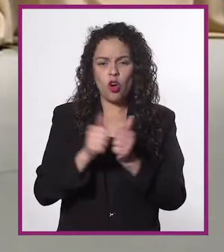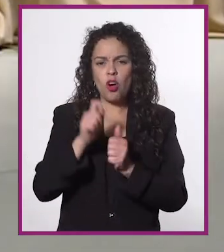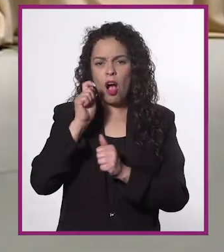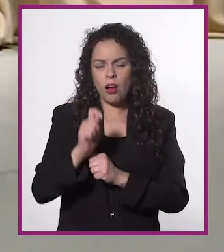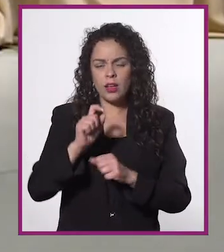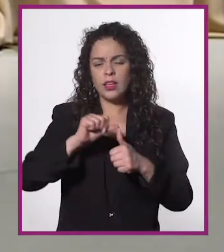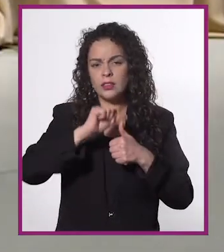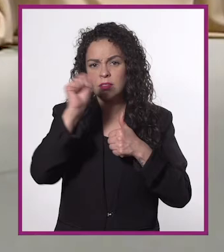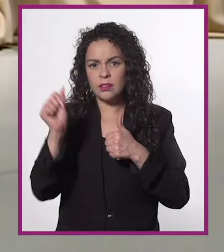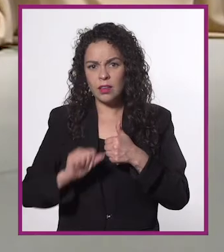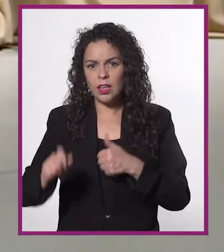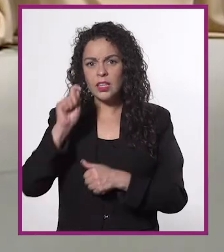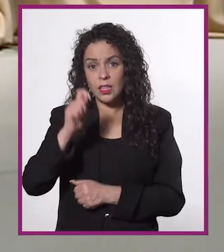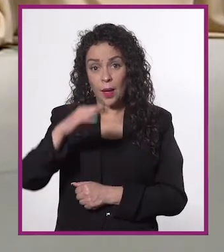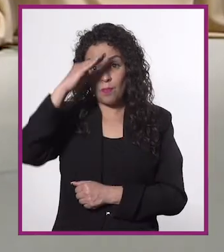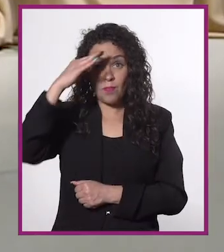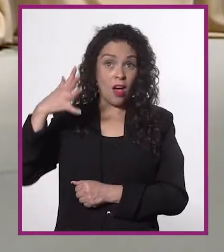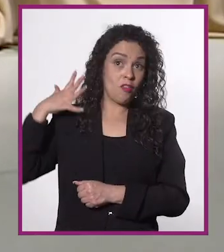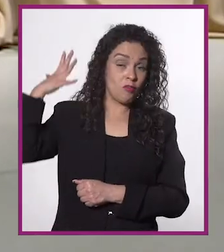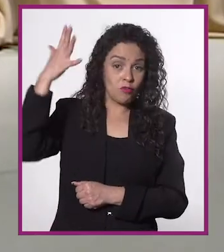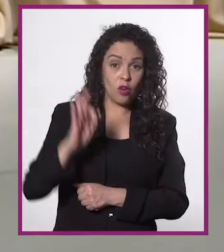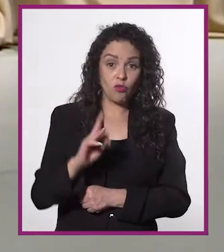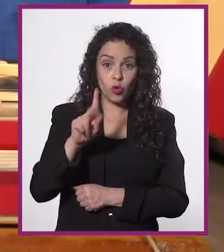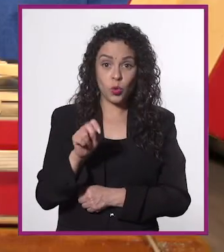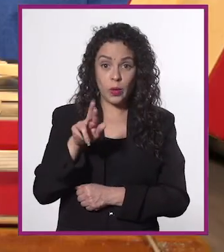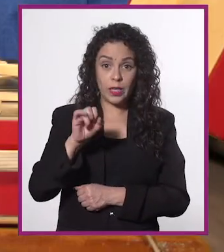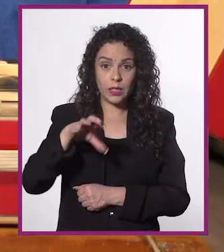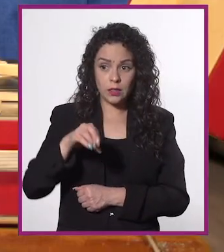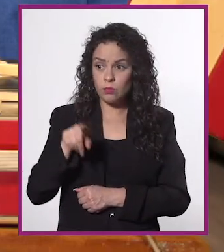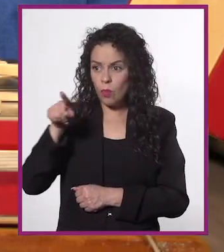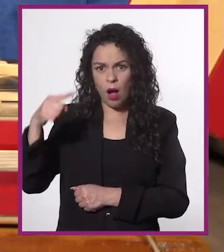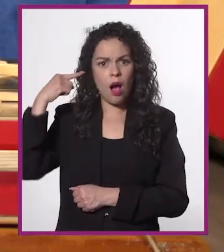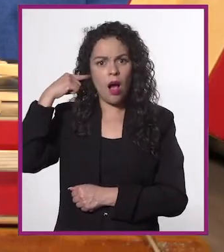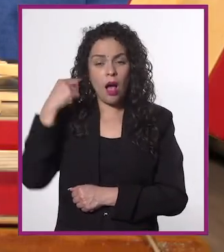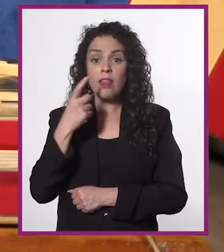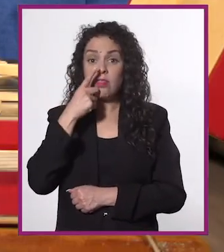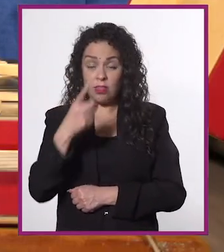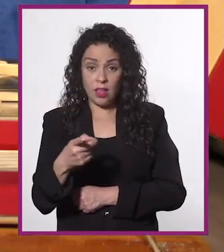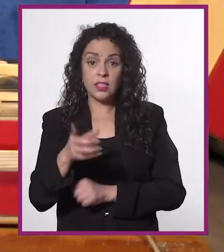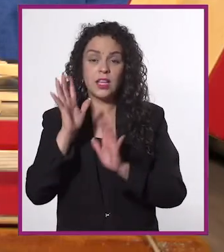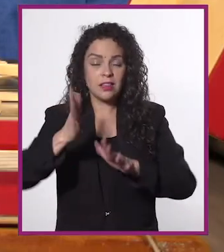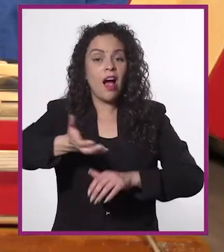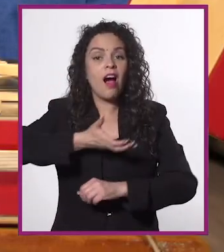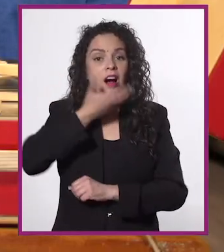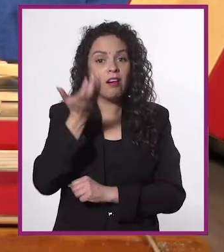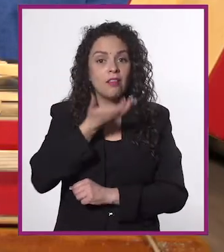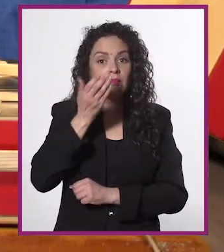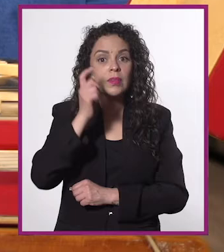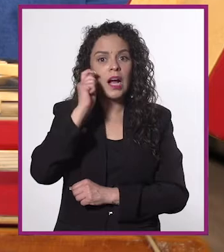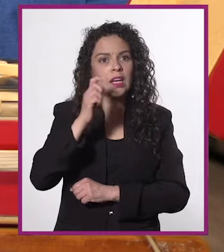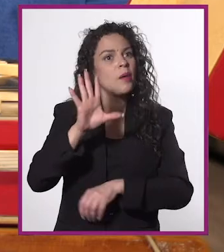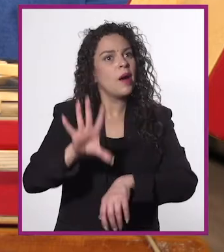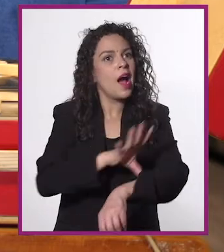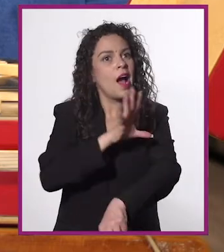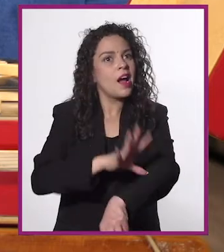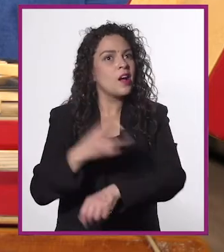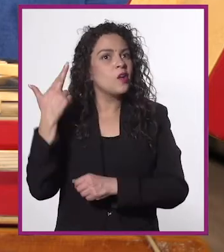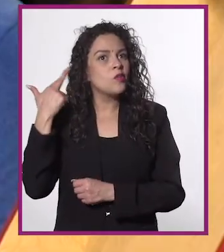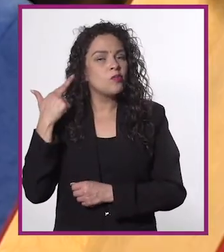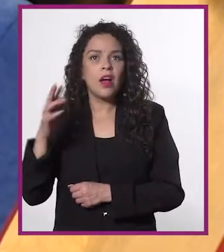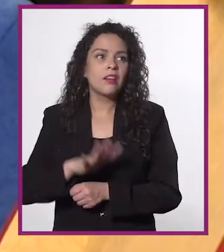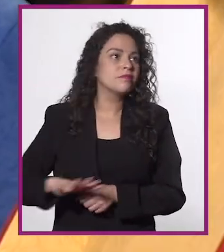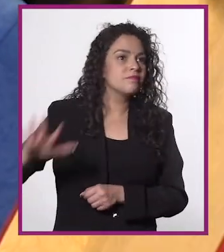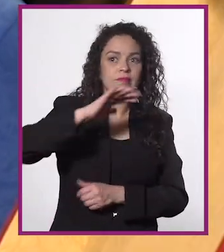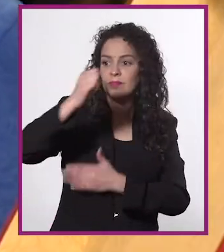como futurismo. Luigi Russolo consideraba que el oído estaba ya acostumbrado a la energía del ruido, del paisaje urbano e